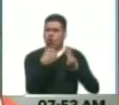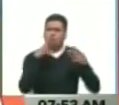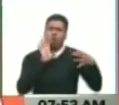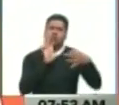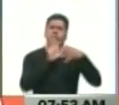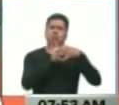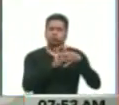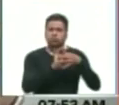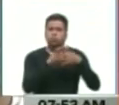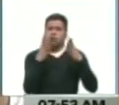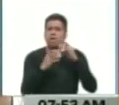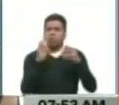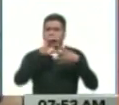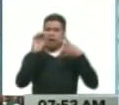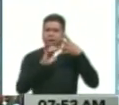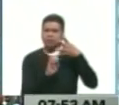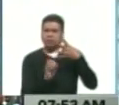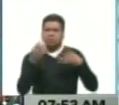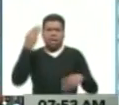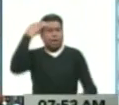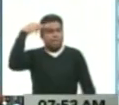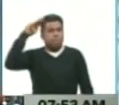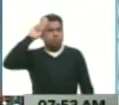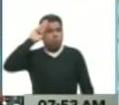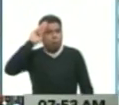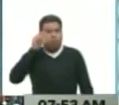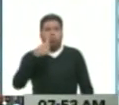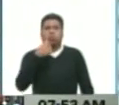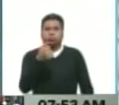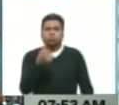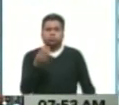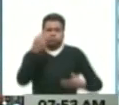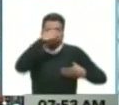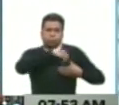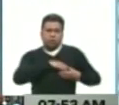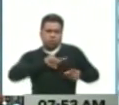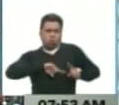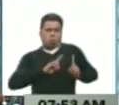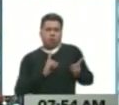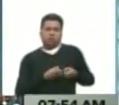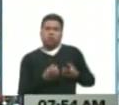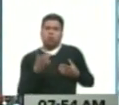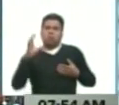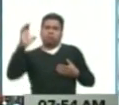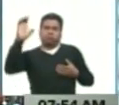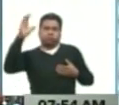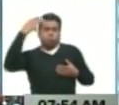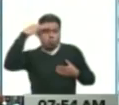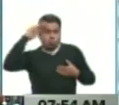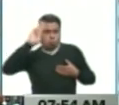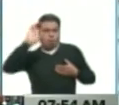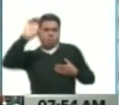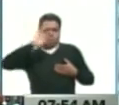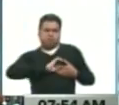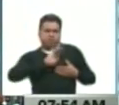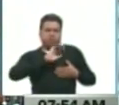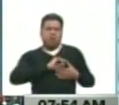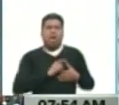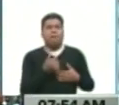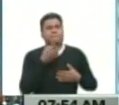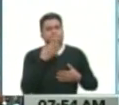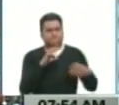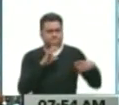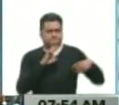la posibilidad de que un pueblo como el pueblo cubano se inserte en el corazón venezolano, aprenda los saberes y las prácticas